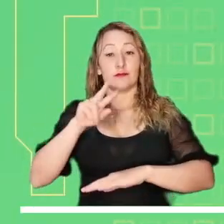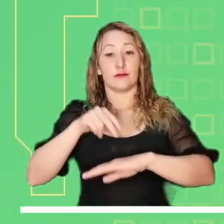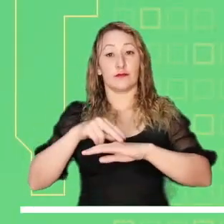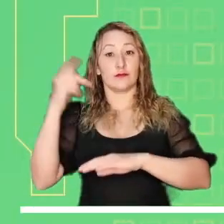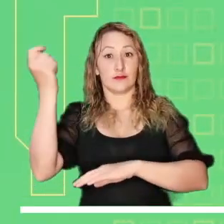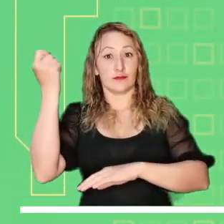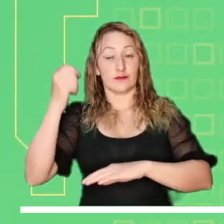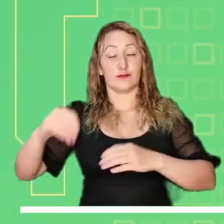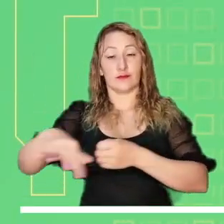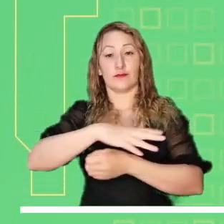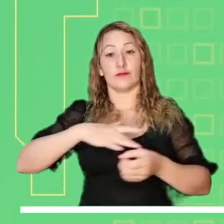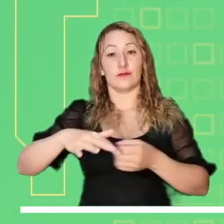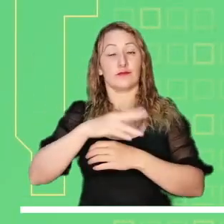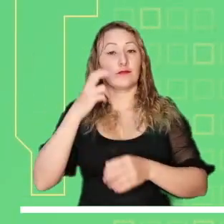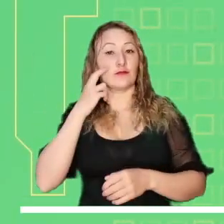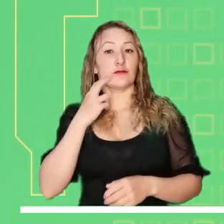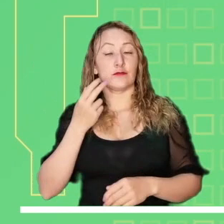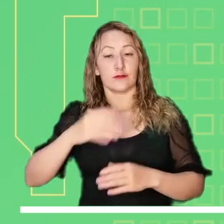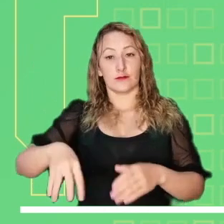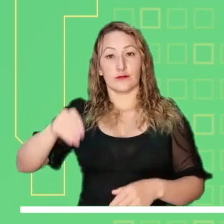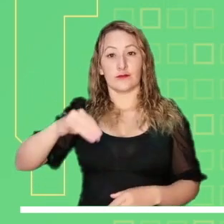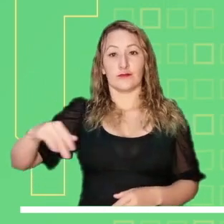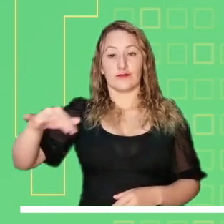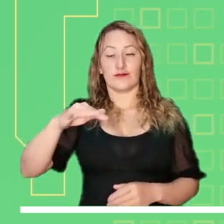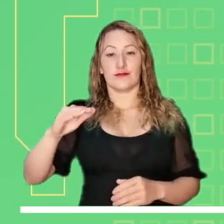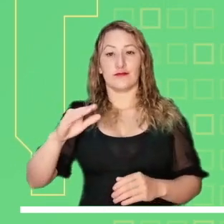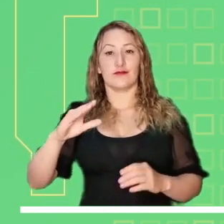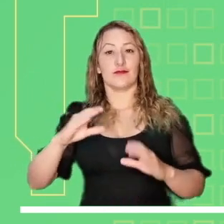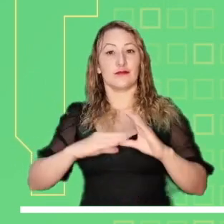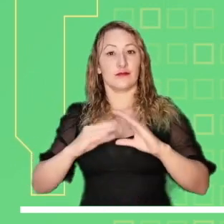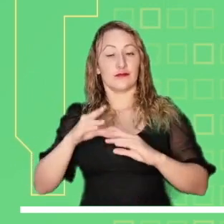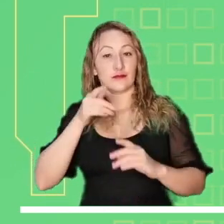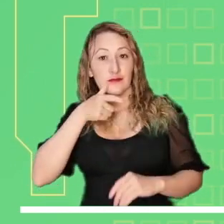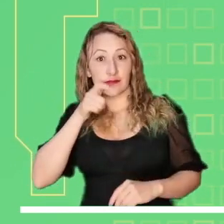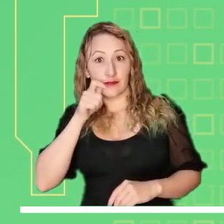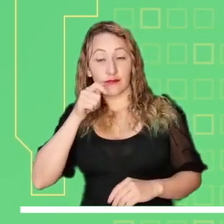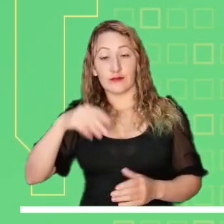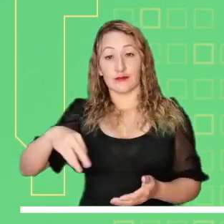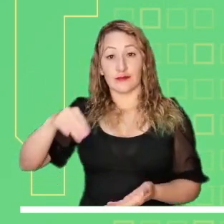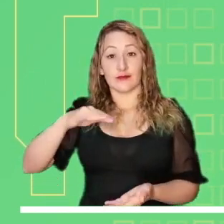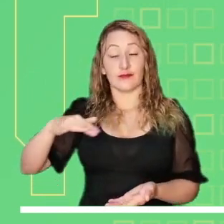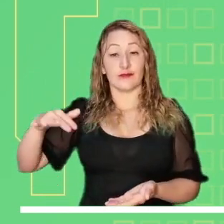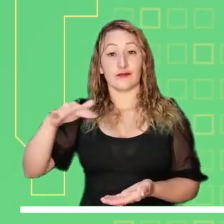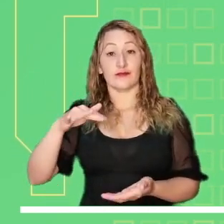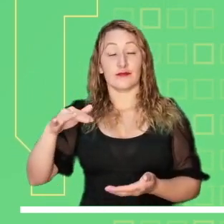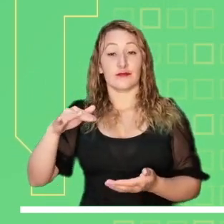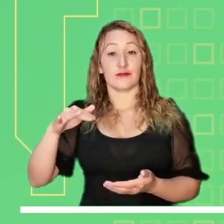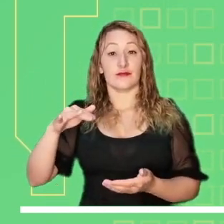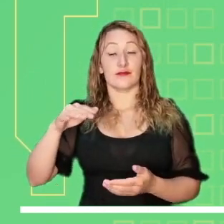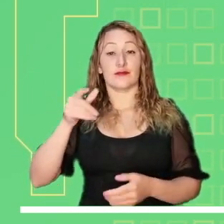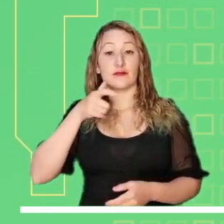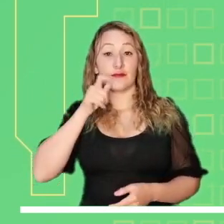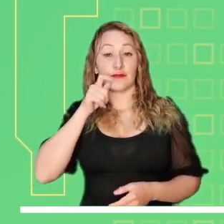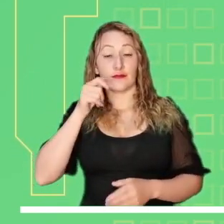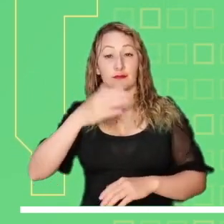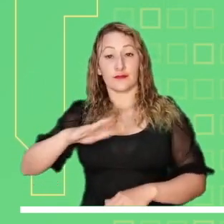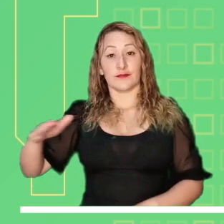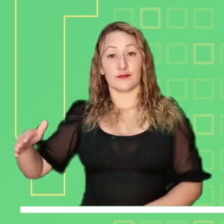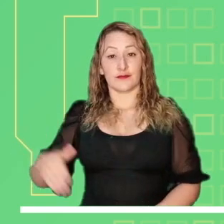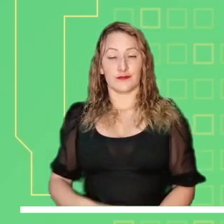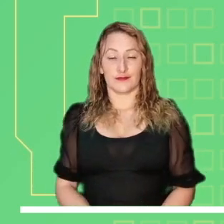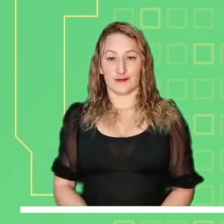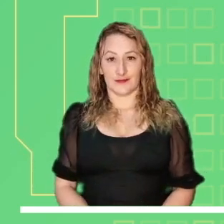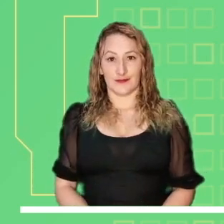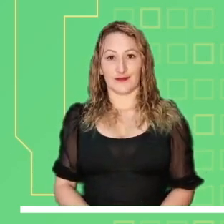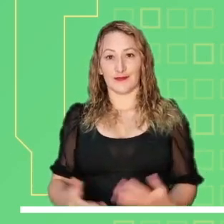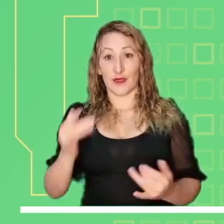Alerta roja por probables deslizamientos de tierra en Tolima, Risaralda, Nariño, Meta, Cundinamarca, Chocó, Magdalena, Cauca, Casanare, Caldas